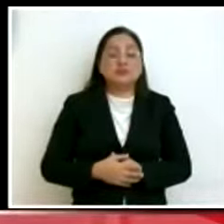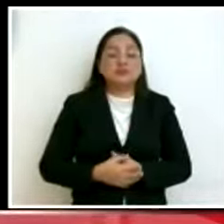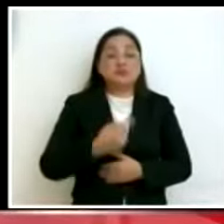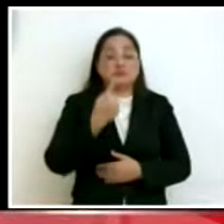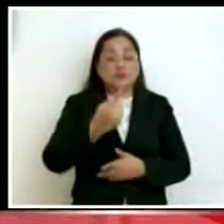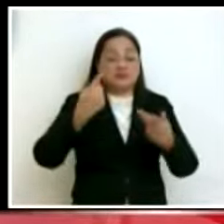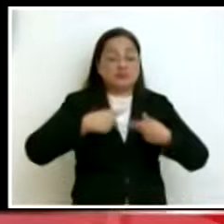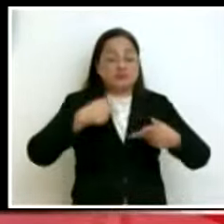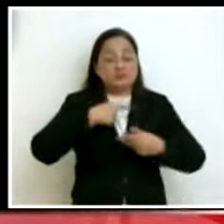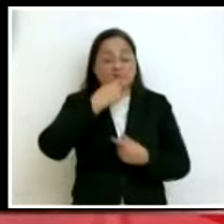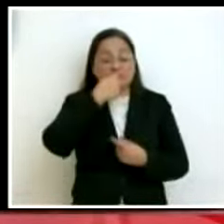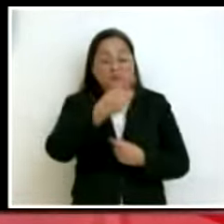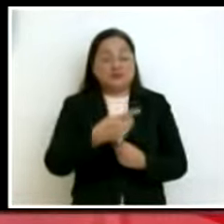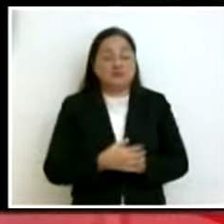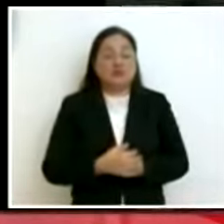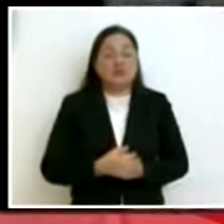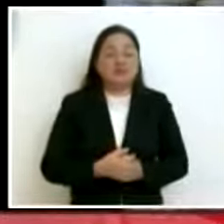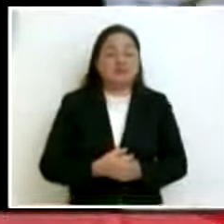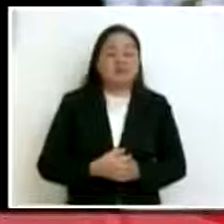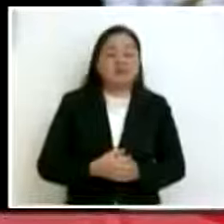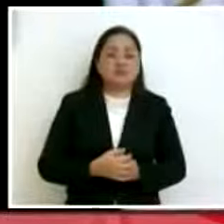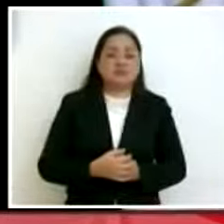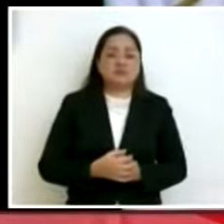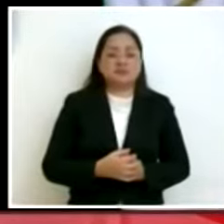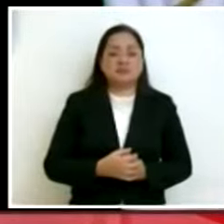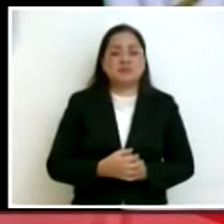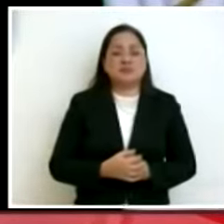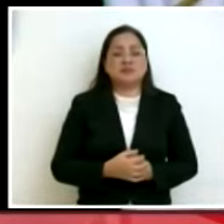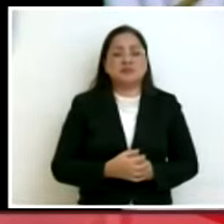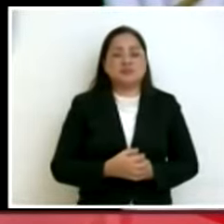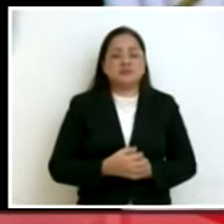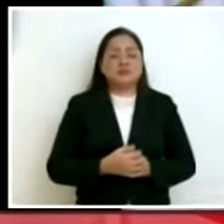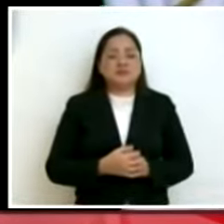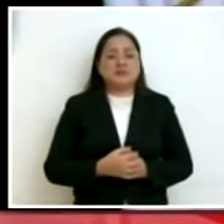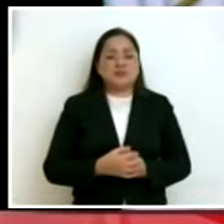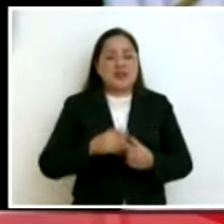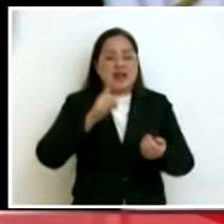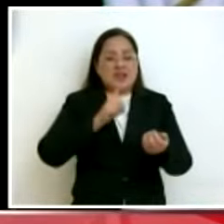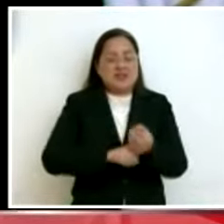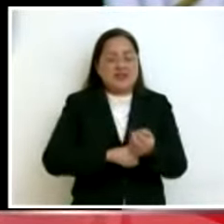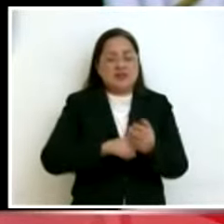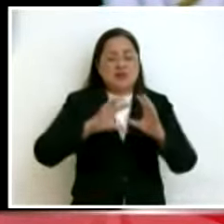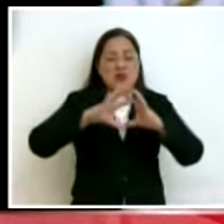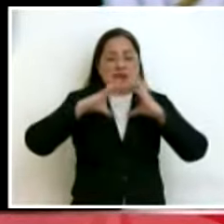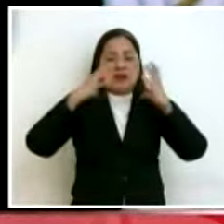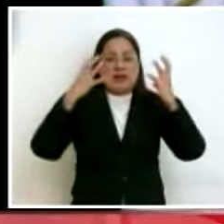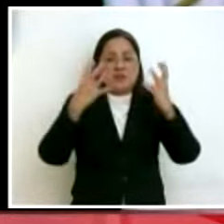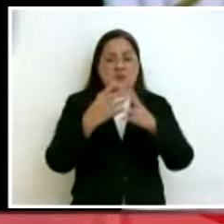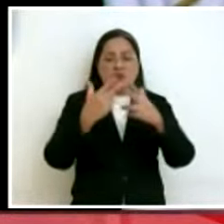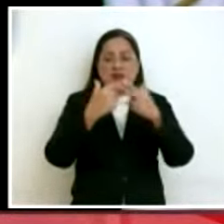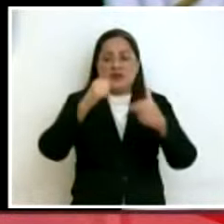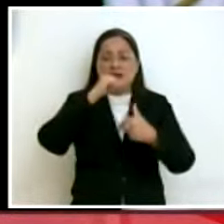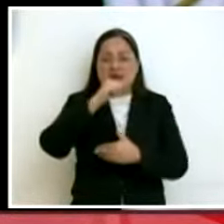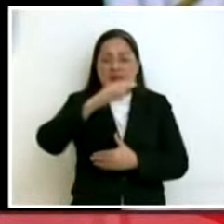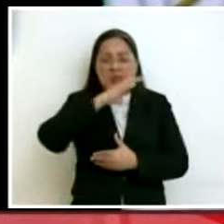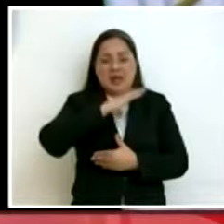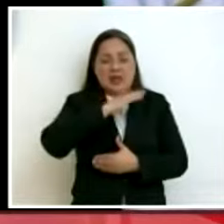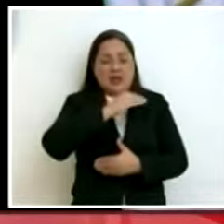dijo muy al principio la discusión en ninguna parte del mundo se lleva un